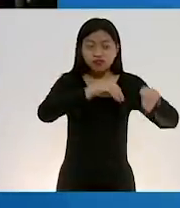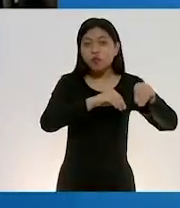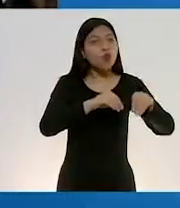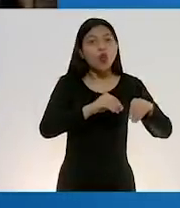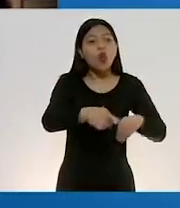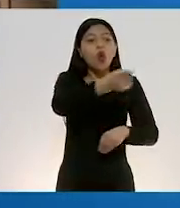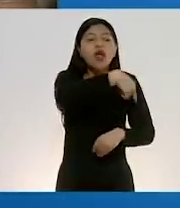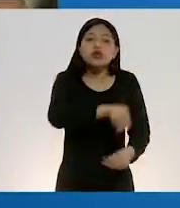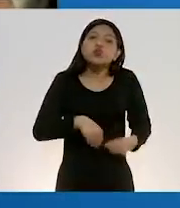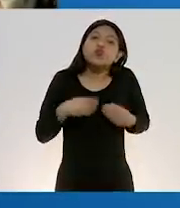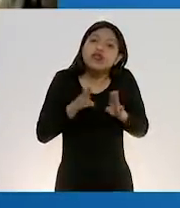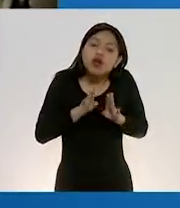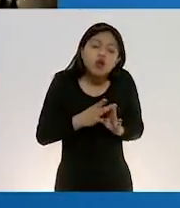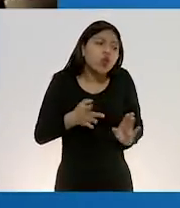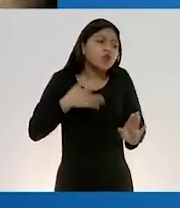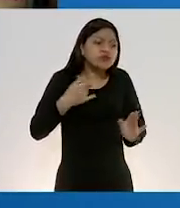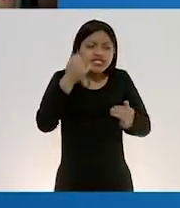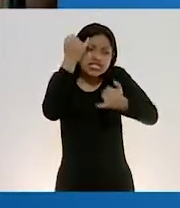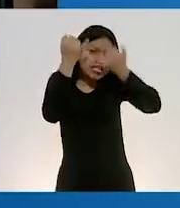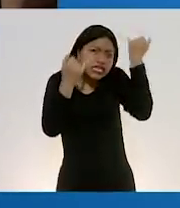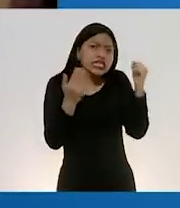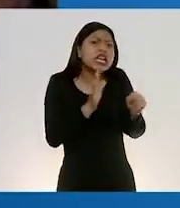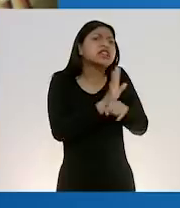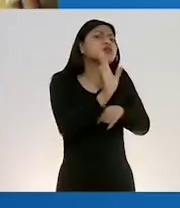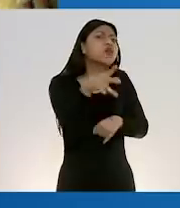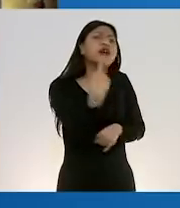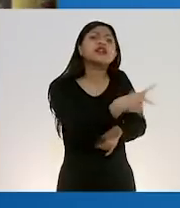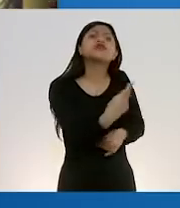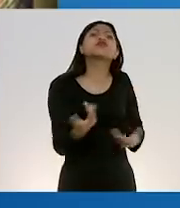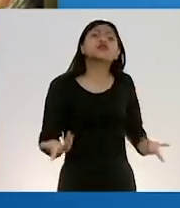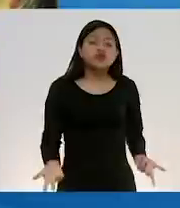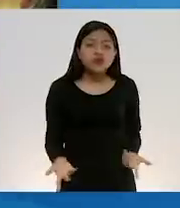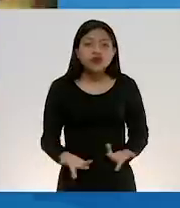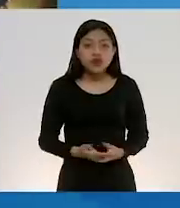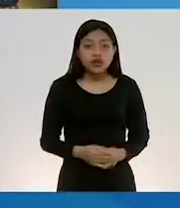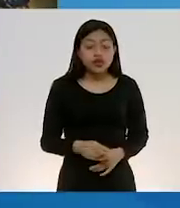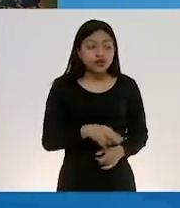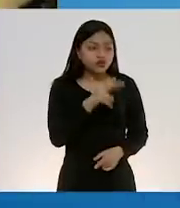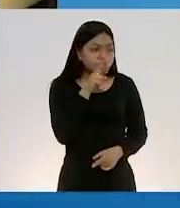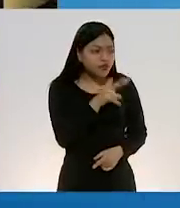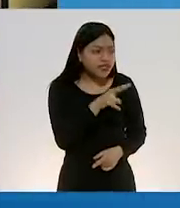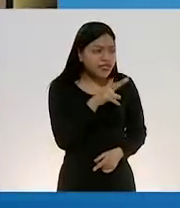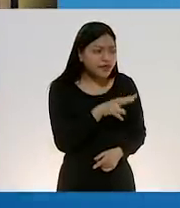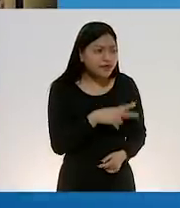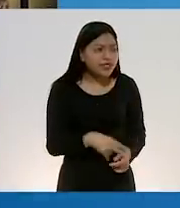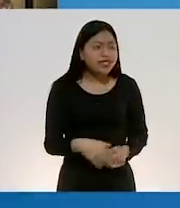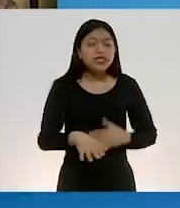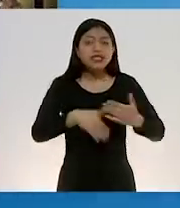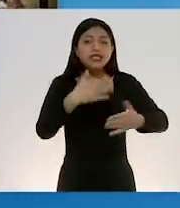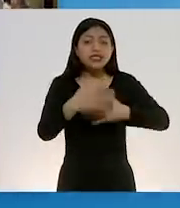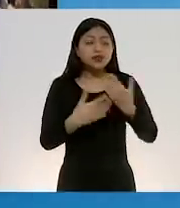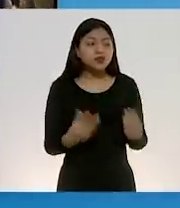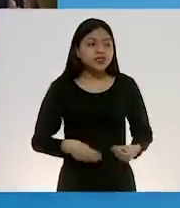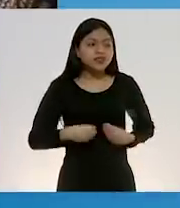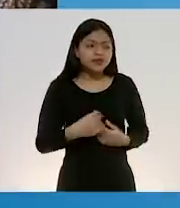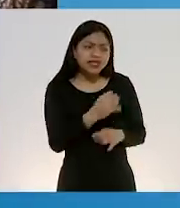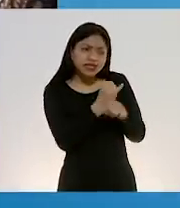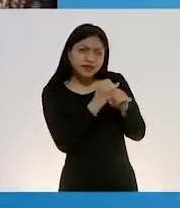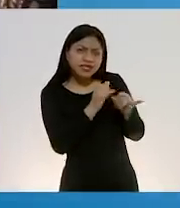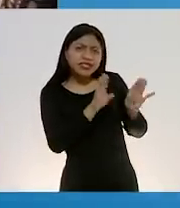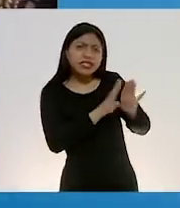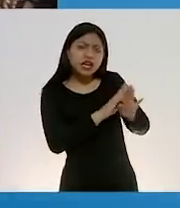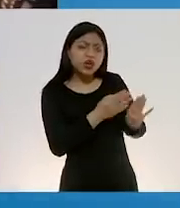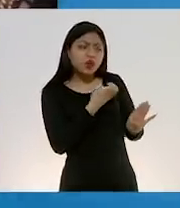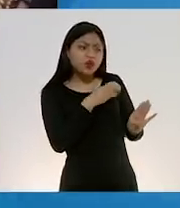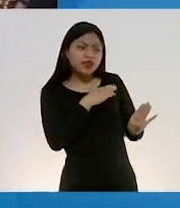en que vive, piensa y siente la gente común. Reconstruir la vida cotidiana de los pobladores de la Nueva España